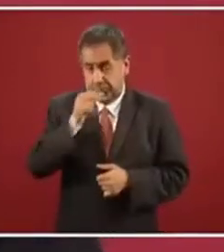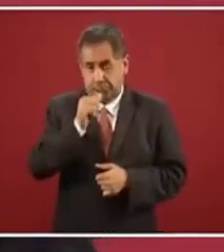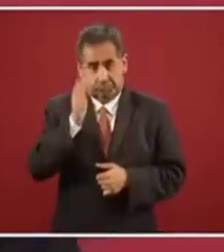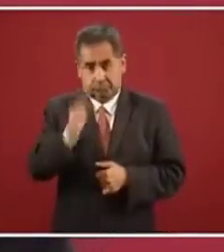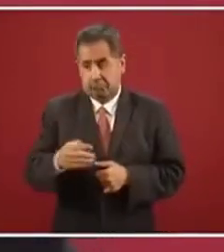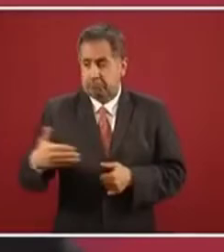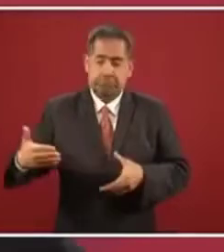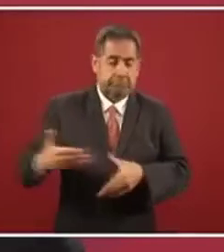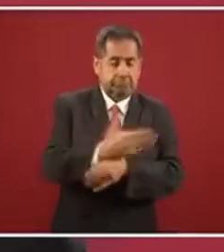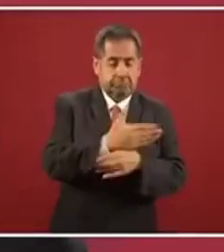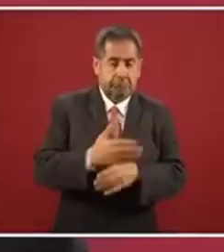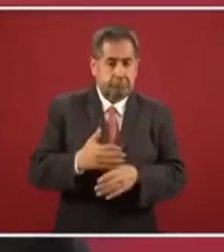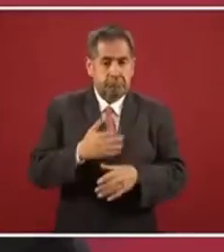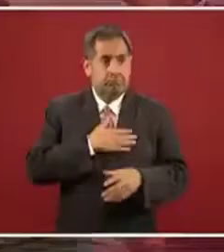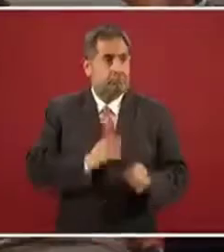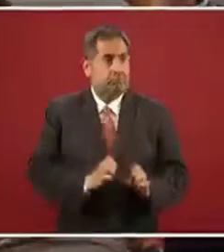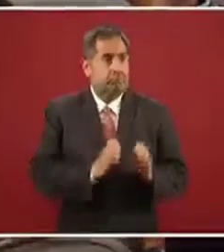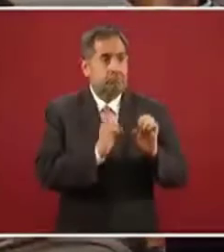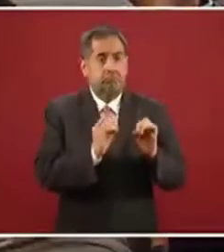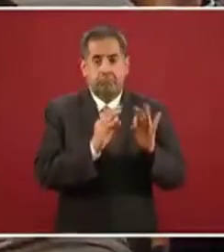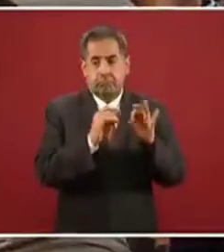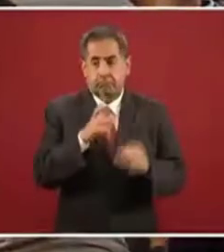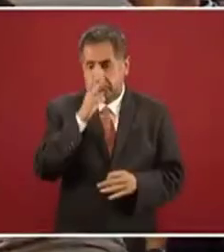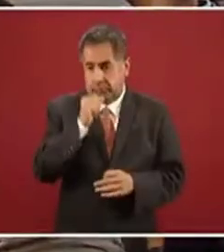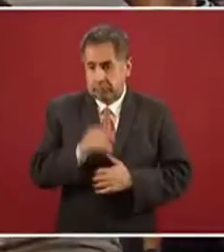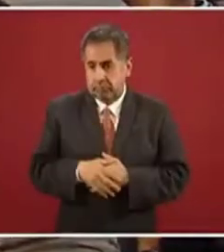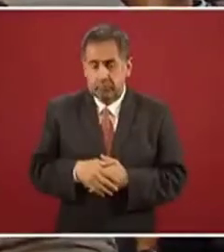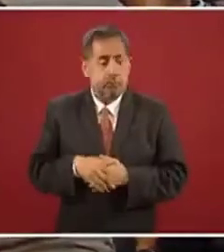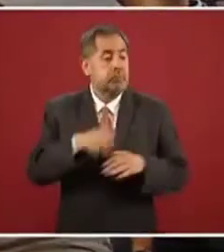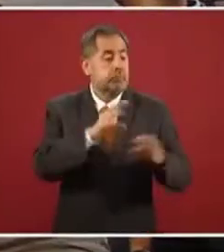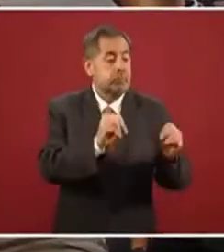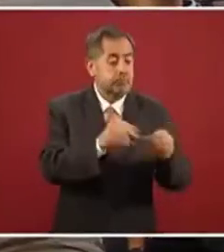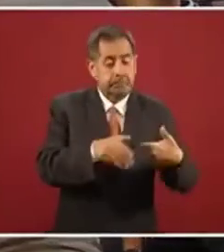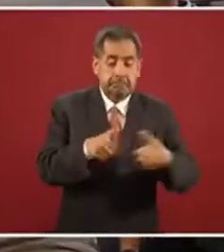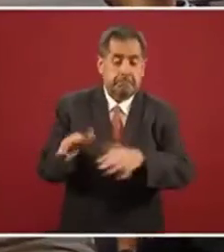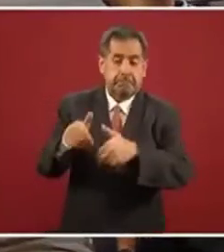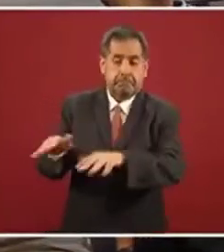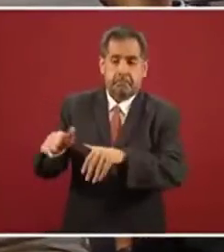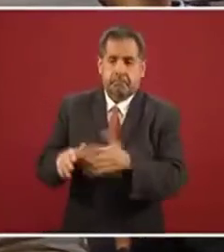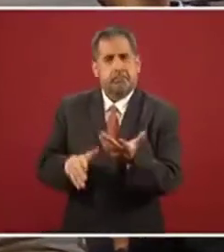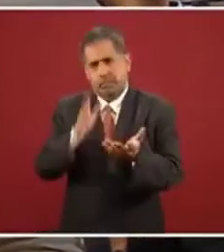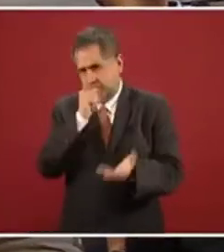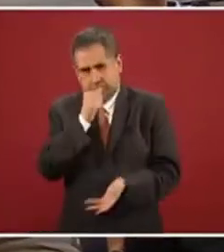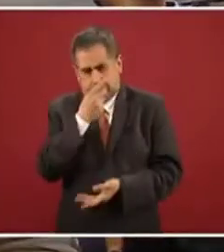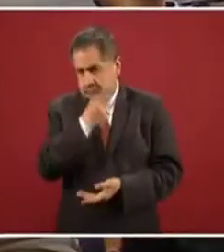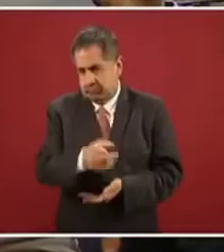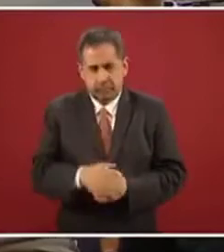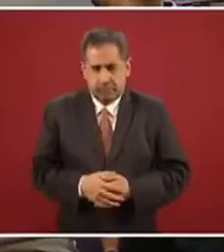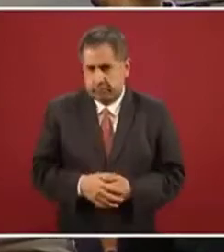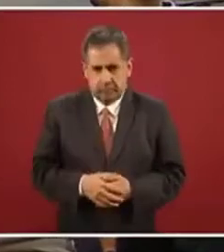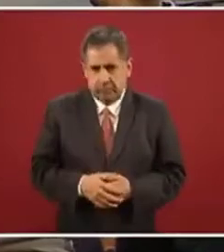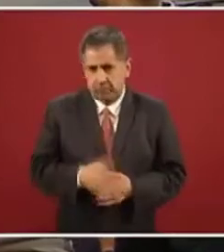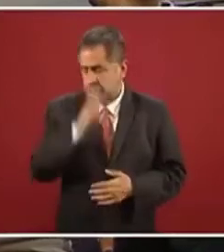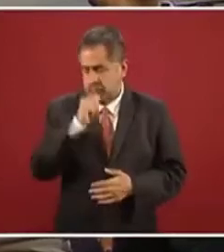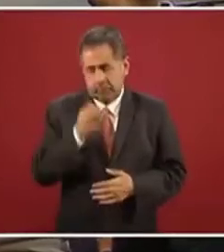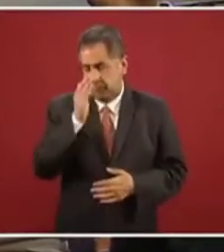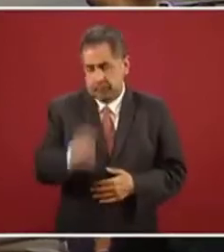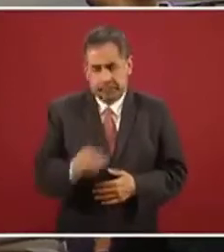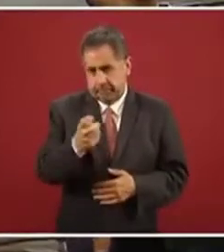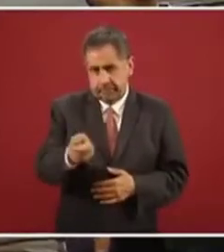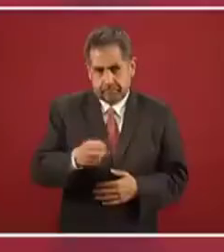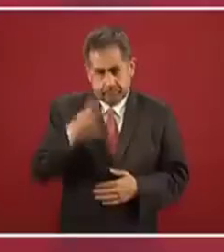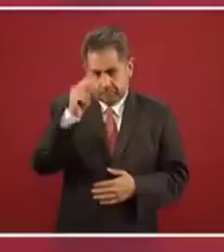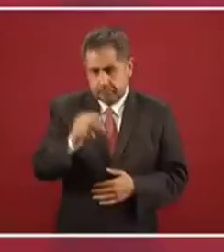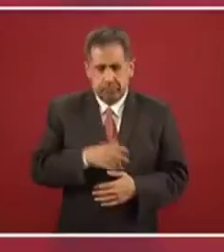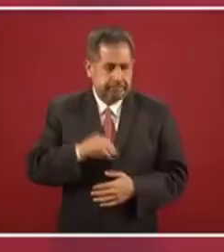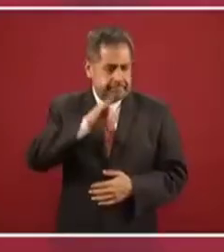Y tampoco pedirles a los 9 que se salgan de la embajada, imagínese usted, sería inaceptable para México eso.